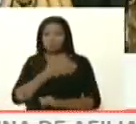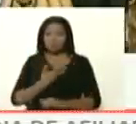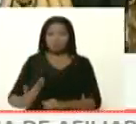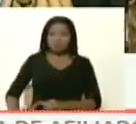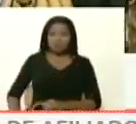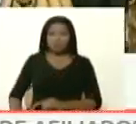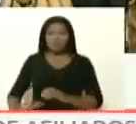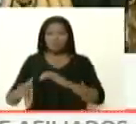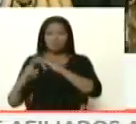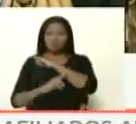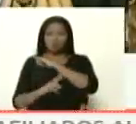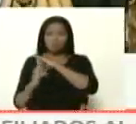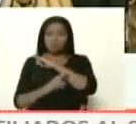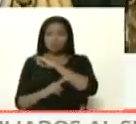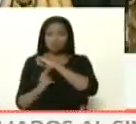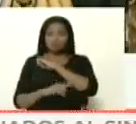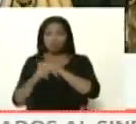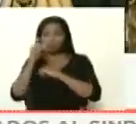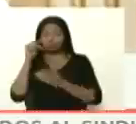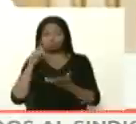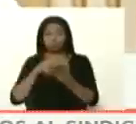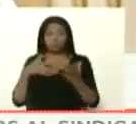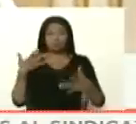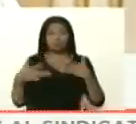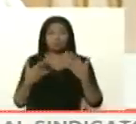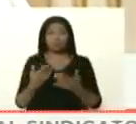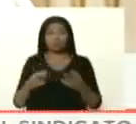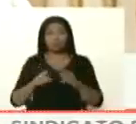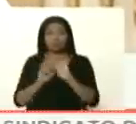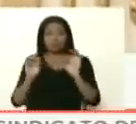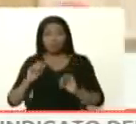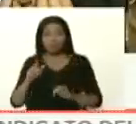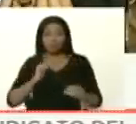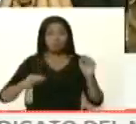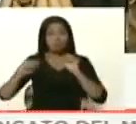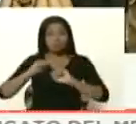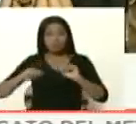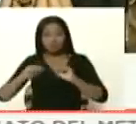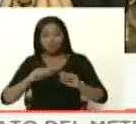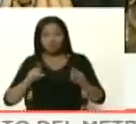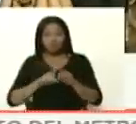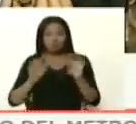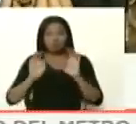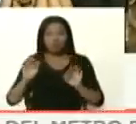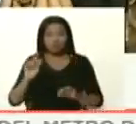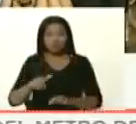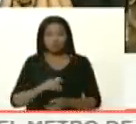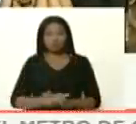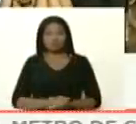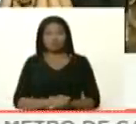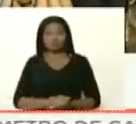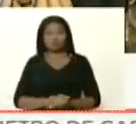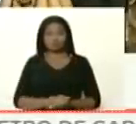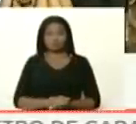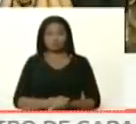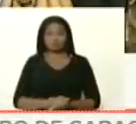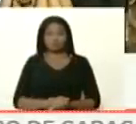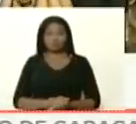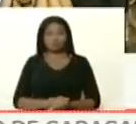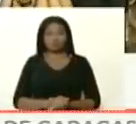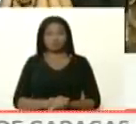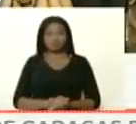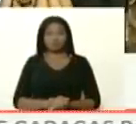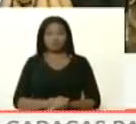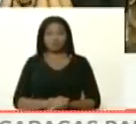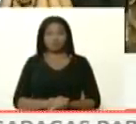Conviasa, ¿no? Ayer tuvimos un gran acto, una gran movilización, el general Velázquez Ayaguarán,